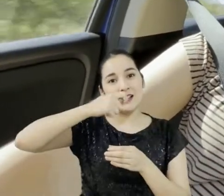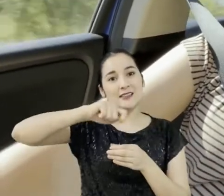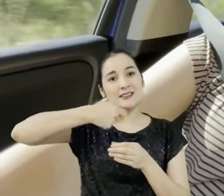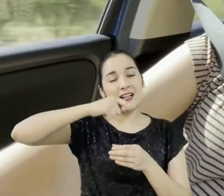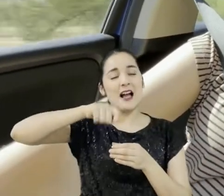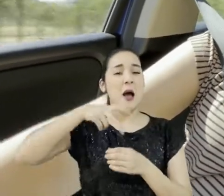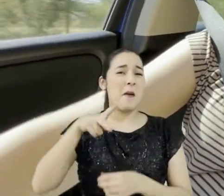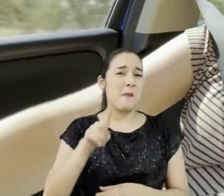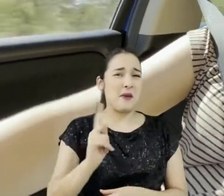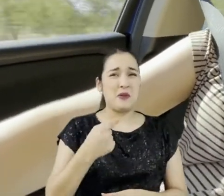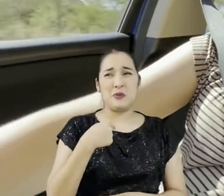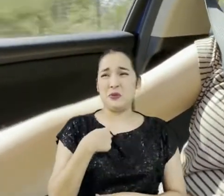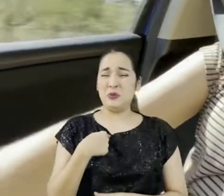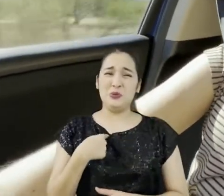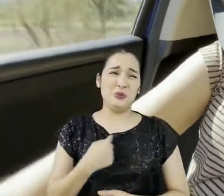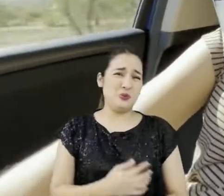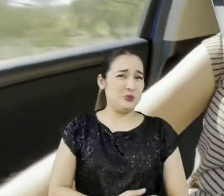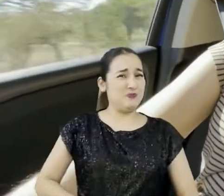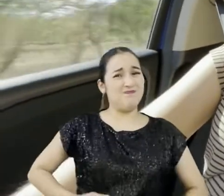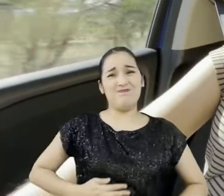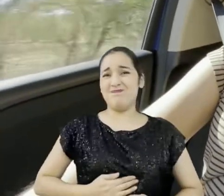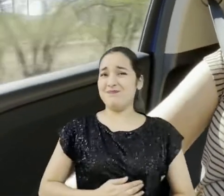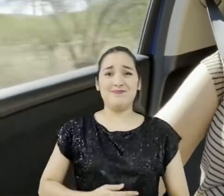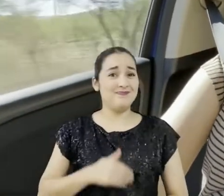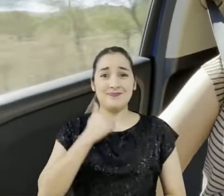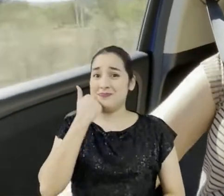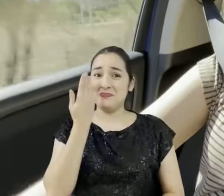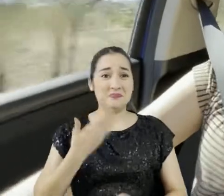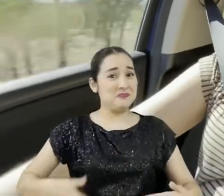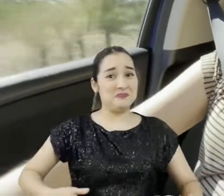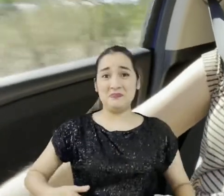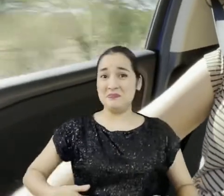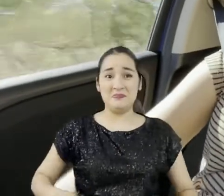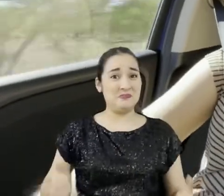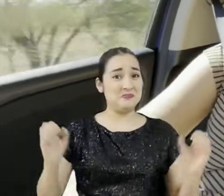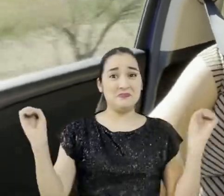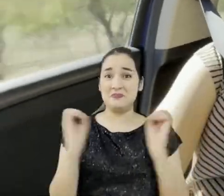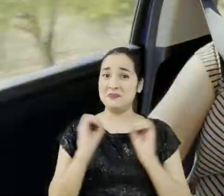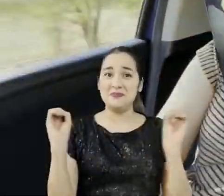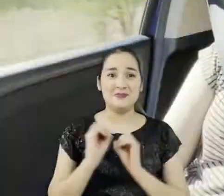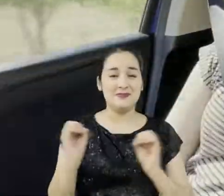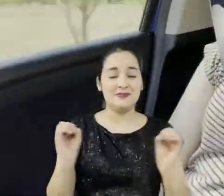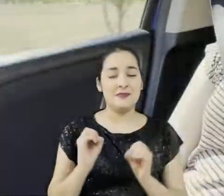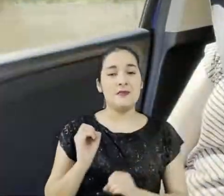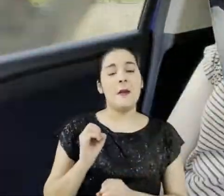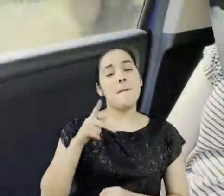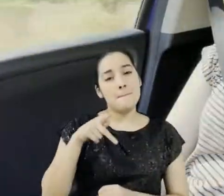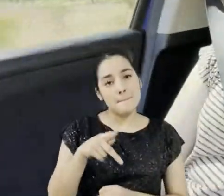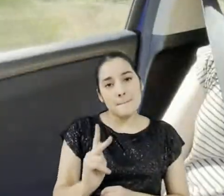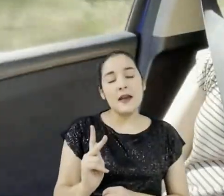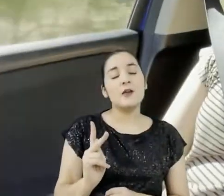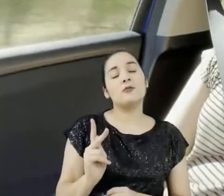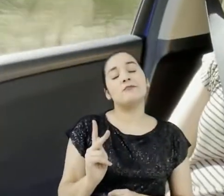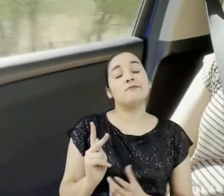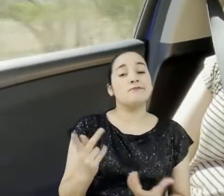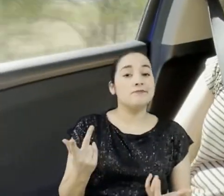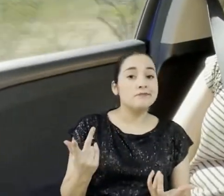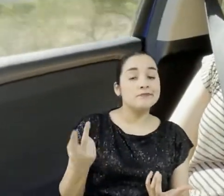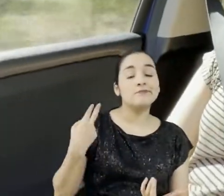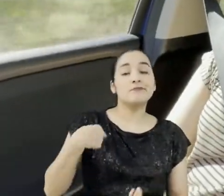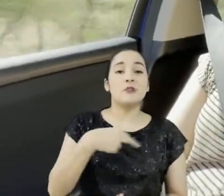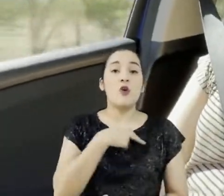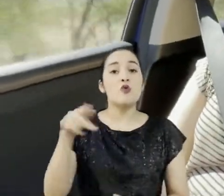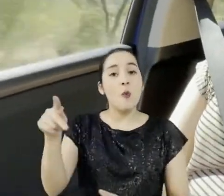¿Y creo que estamos muy llenos para eso. Entonces vamos a ir a Calvillo, al pueblito. Vamos a comprar ahí una